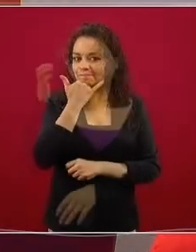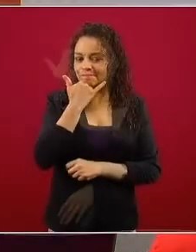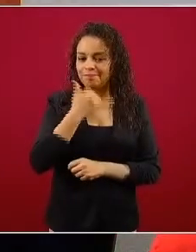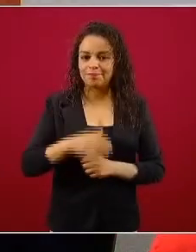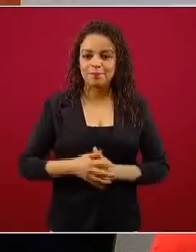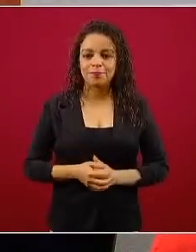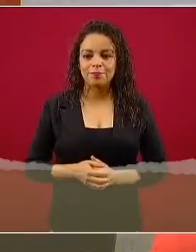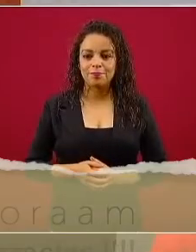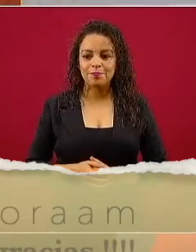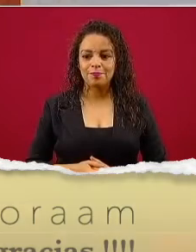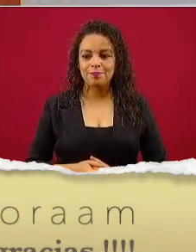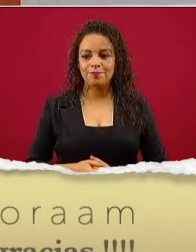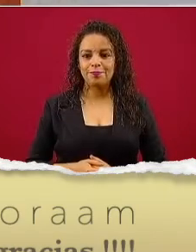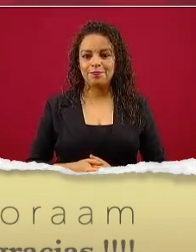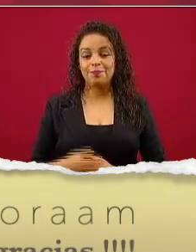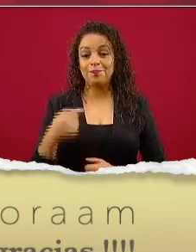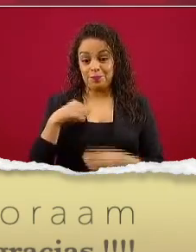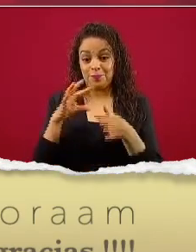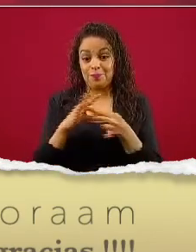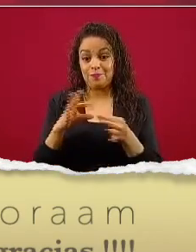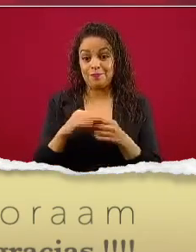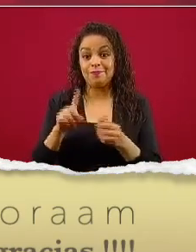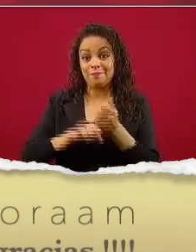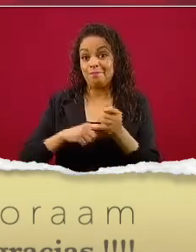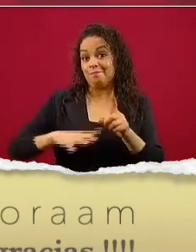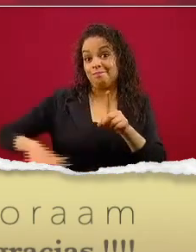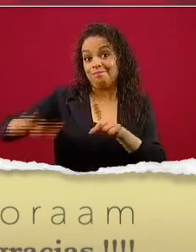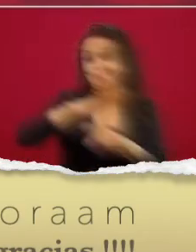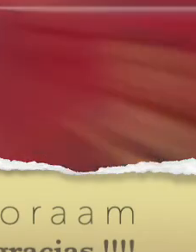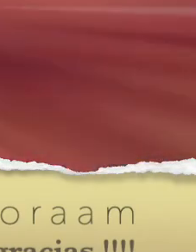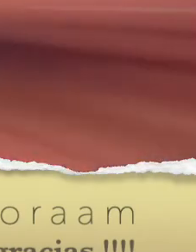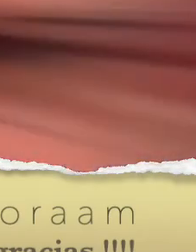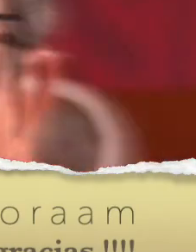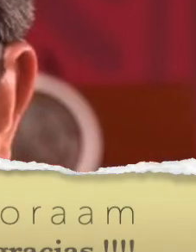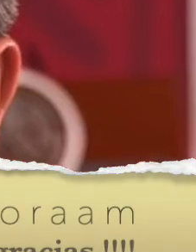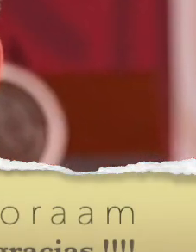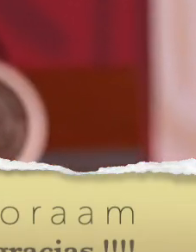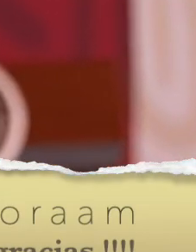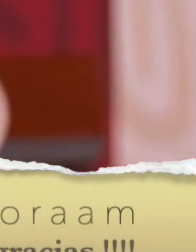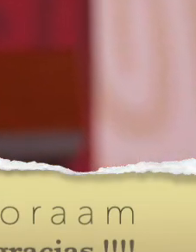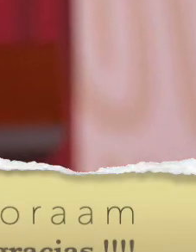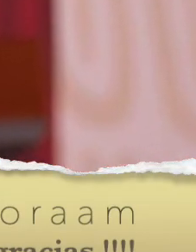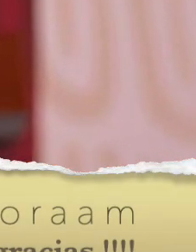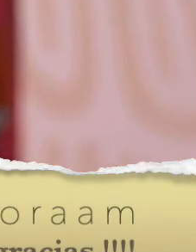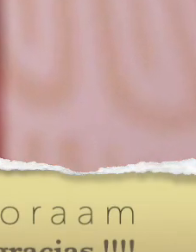ha permitido… Hacerlos enojar. Sí, también, señor presidente. Bien enojados. Sí, y…